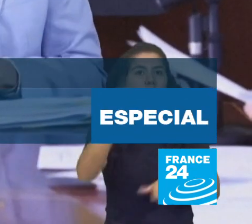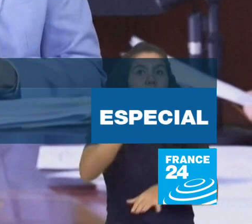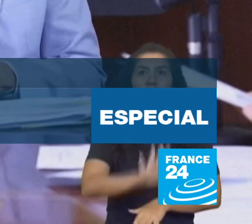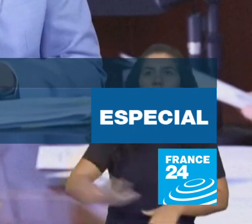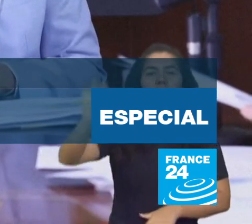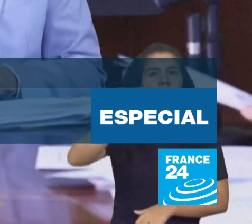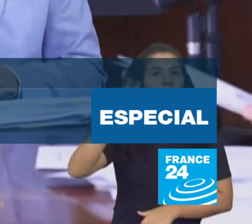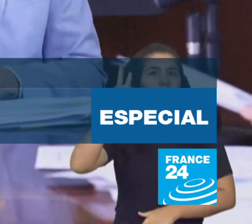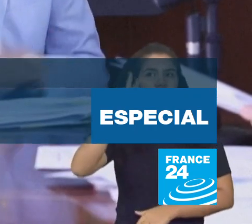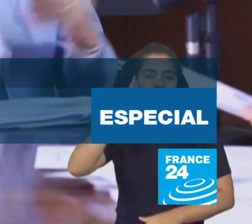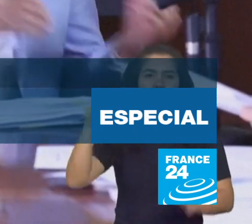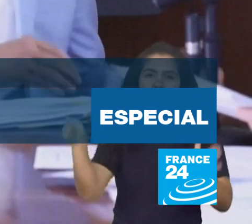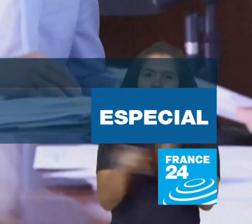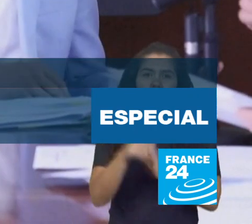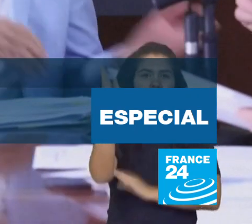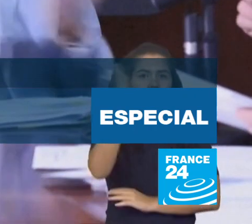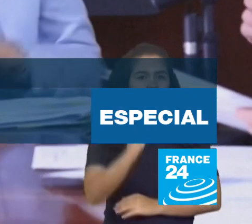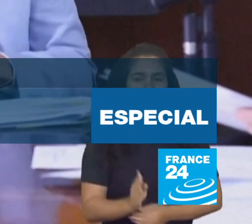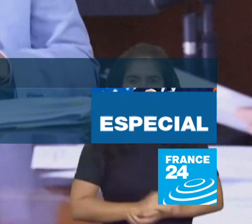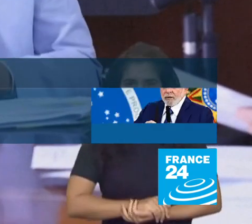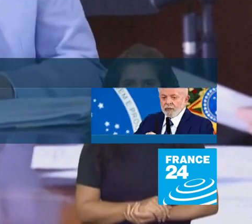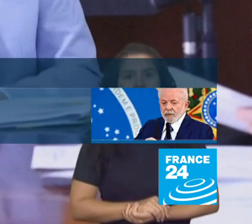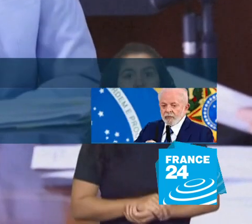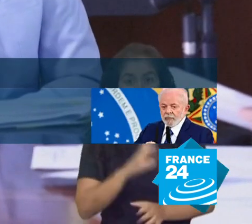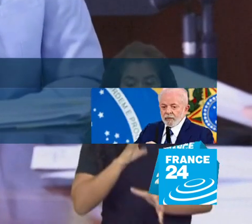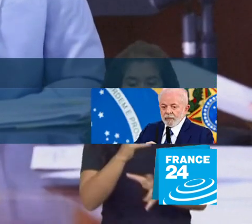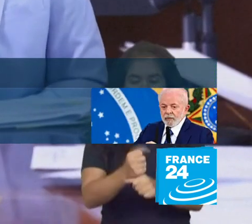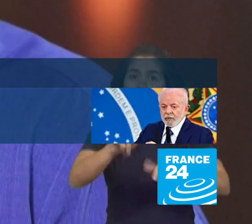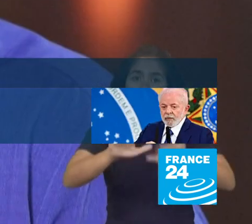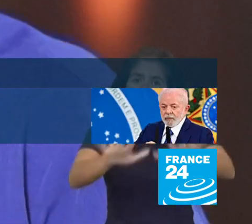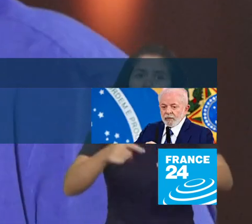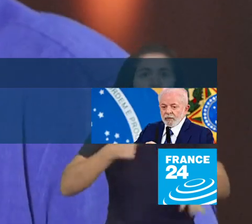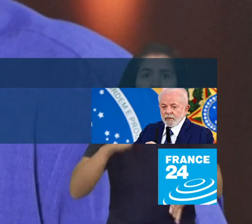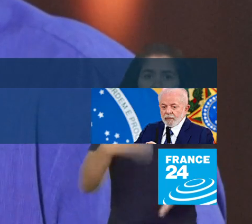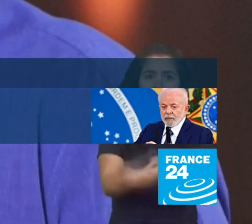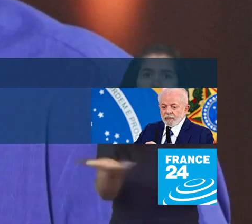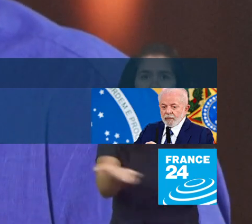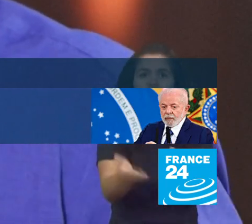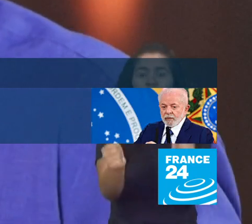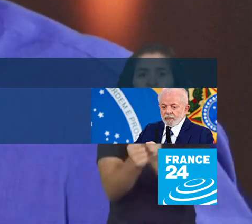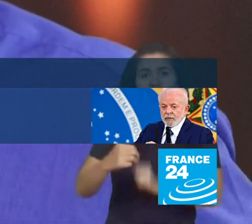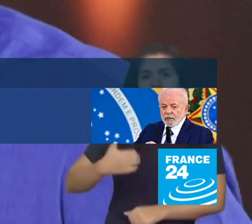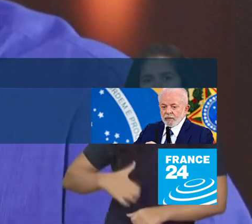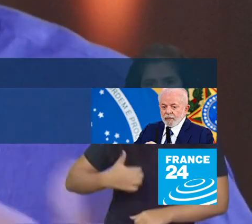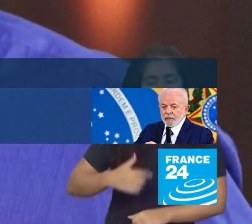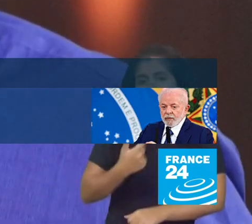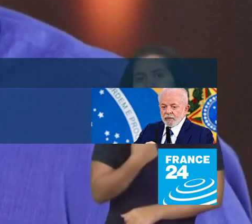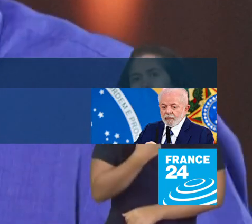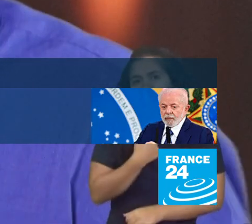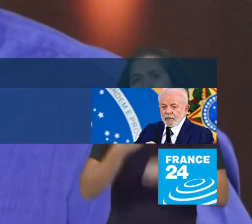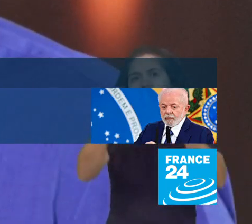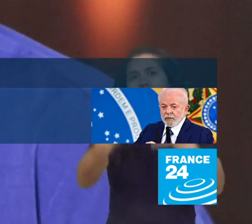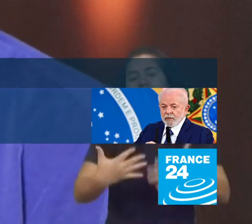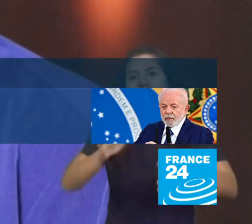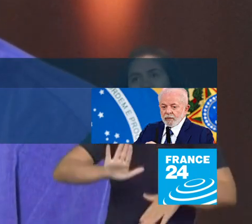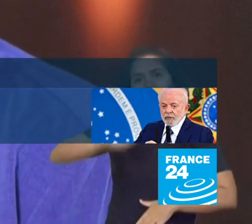acierto pero el costo fue muy elevado costo muy elevado digo porque tuvo que ampliar la cantidad de ministerios